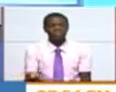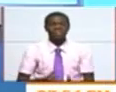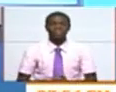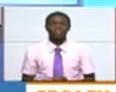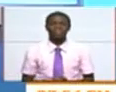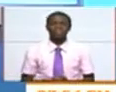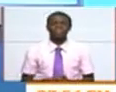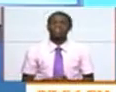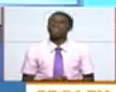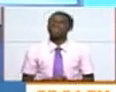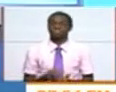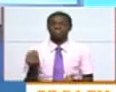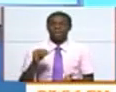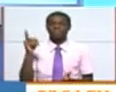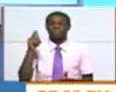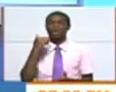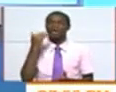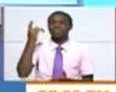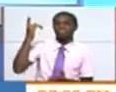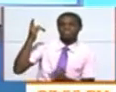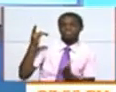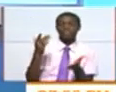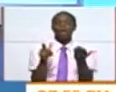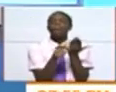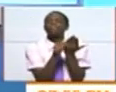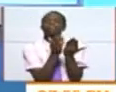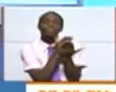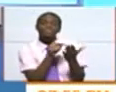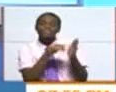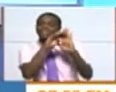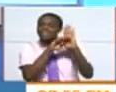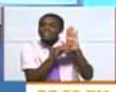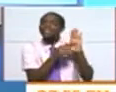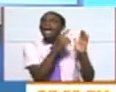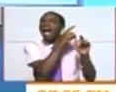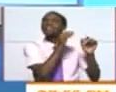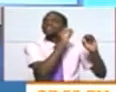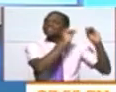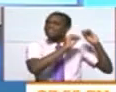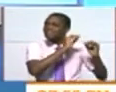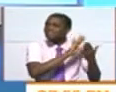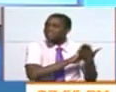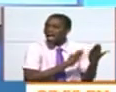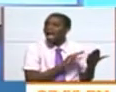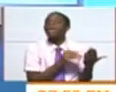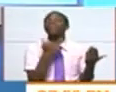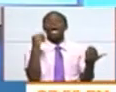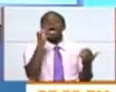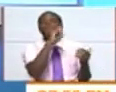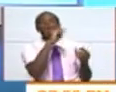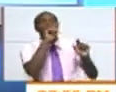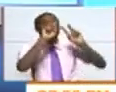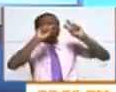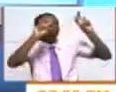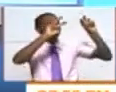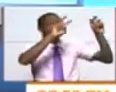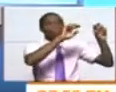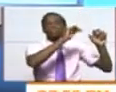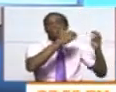Sigamos con Gene Sharp. Este manual ya fue inventado. Hasta documentales se han hecho. Veamos este